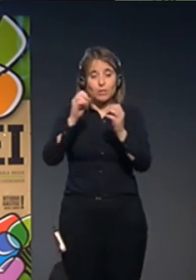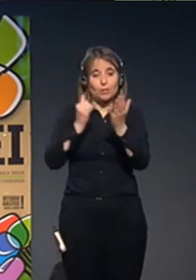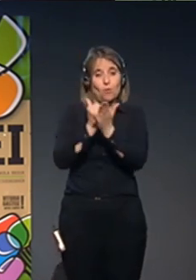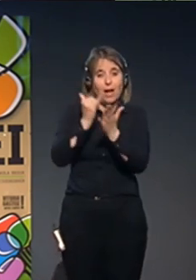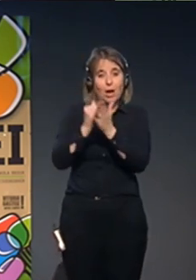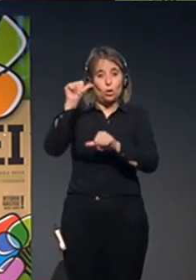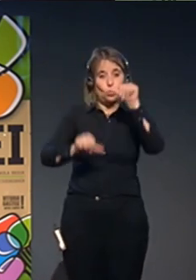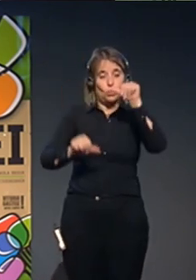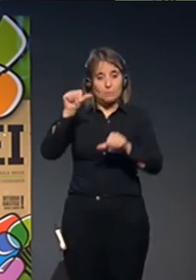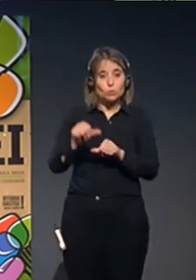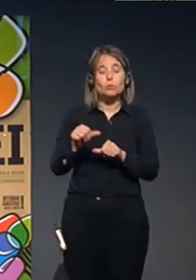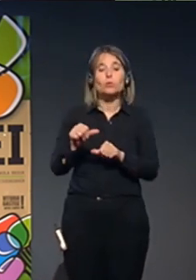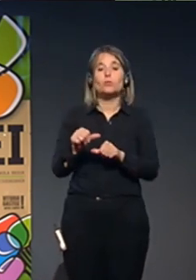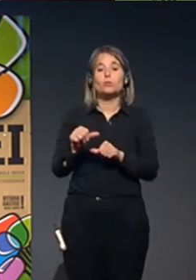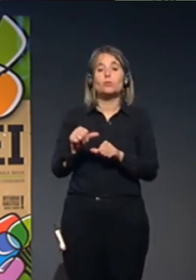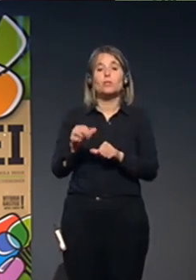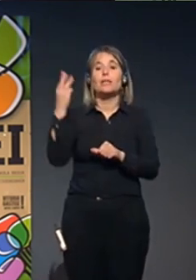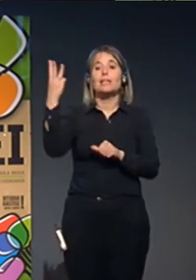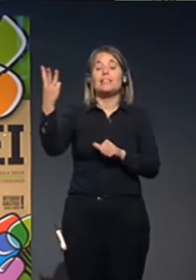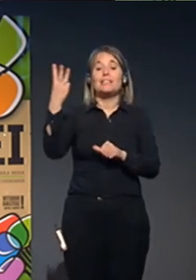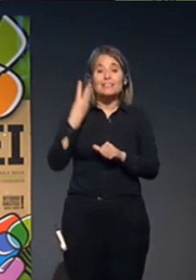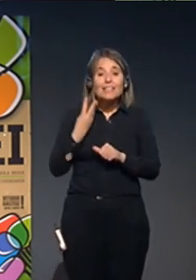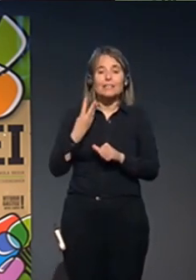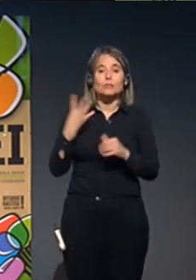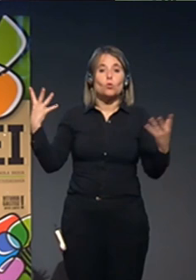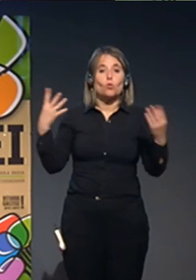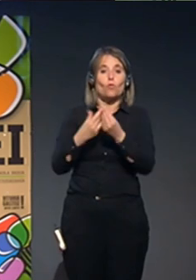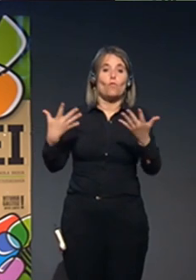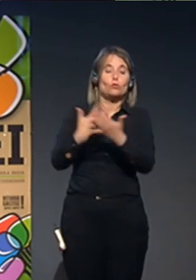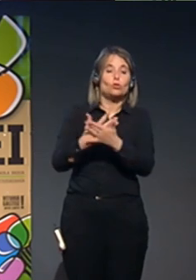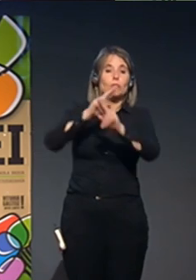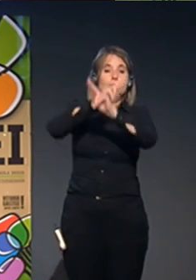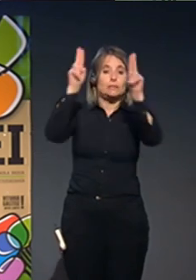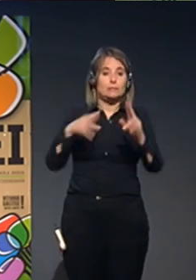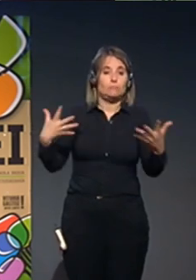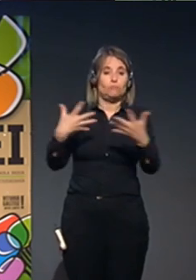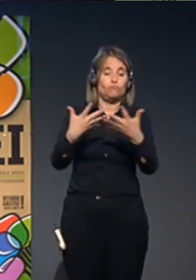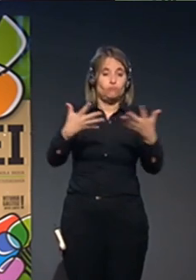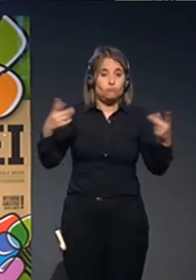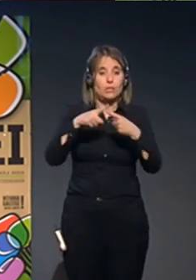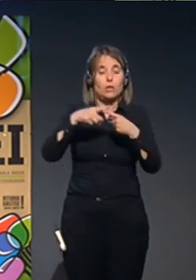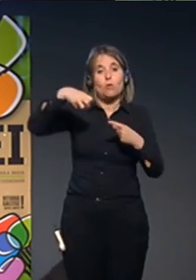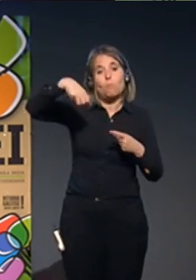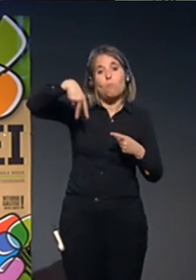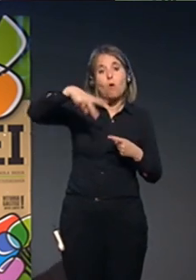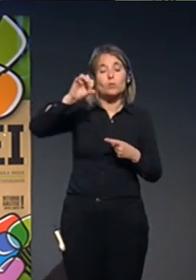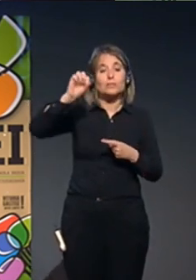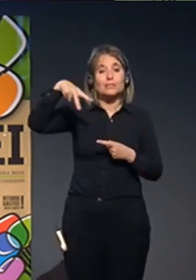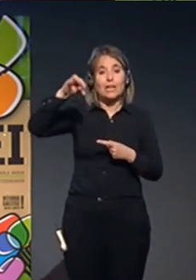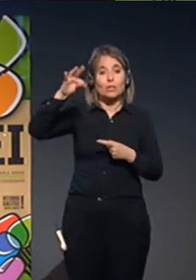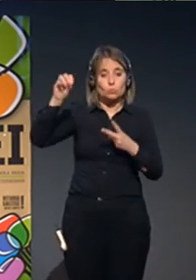agroquímicos provienen de tres grandes fusiones multinacionales la monsanto que se unió con la